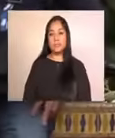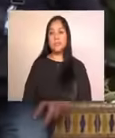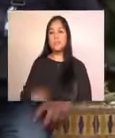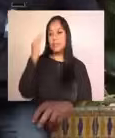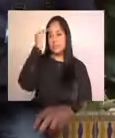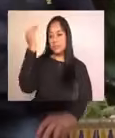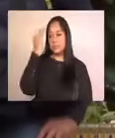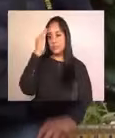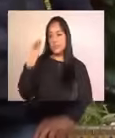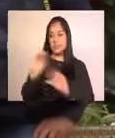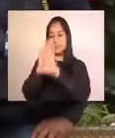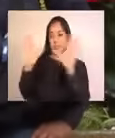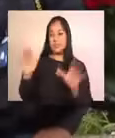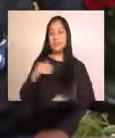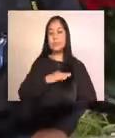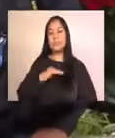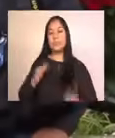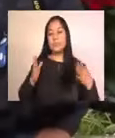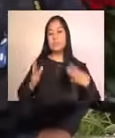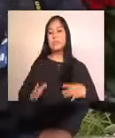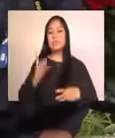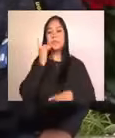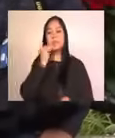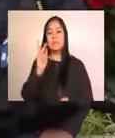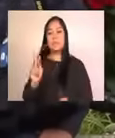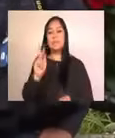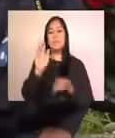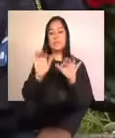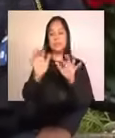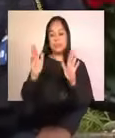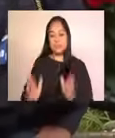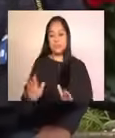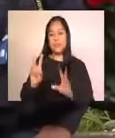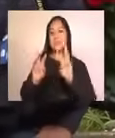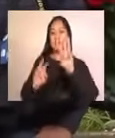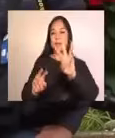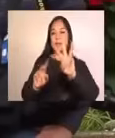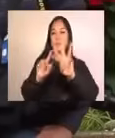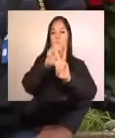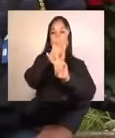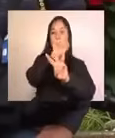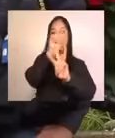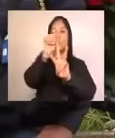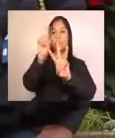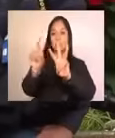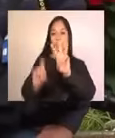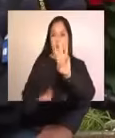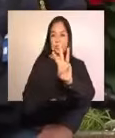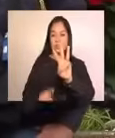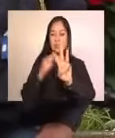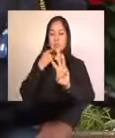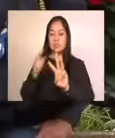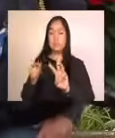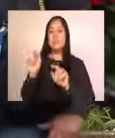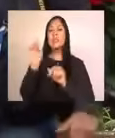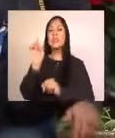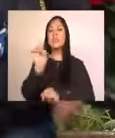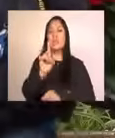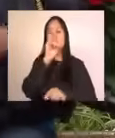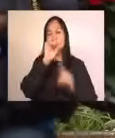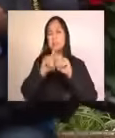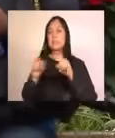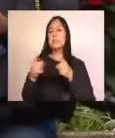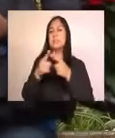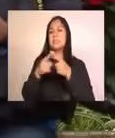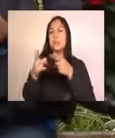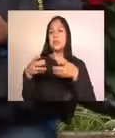Gracias, buenos días, ministro, director y secretario. Tres preguntas, una para cada uno. Tal vez con el comisionado. Le quería